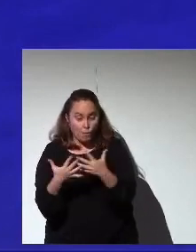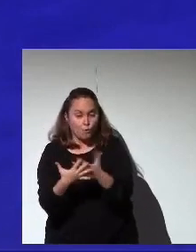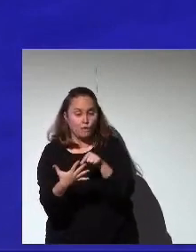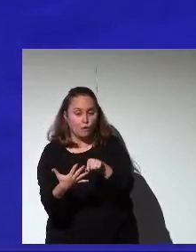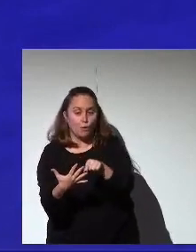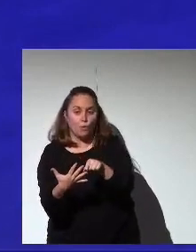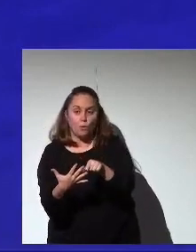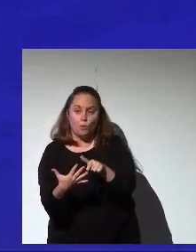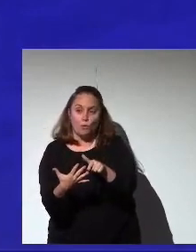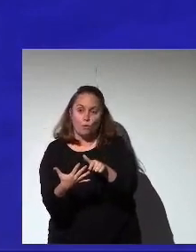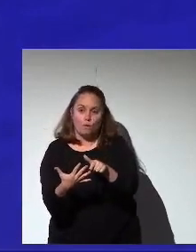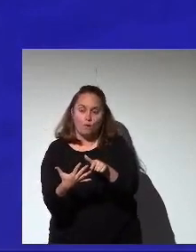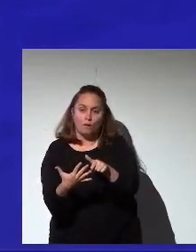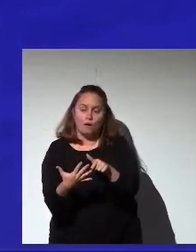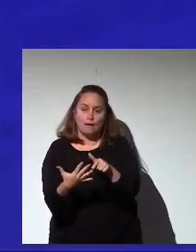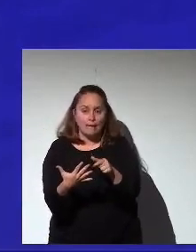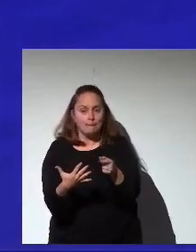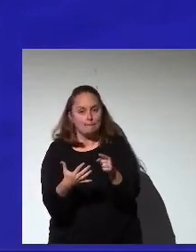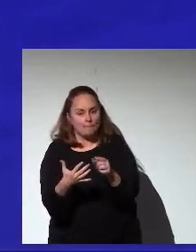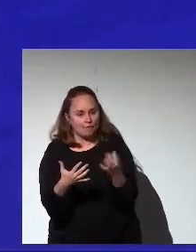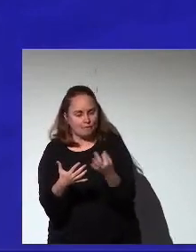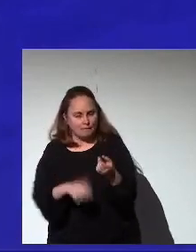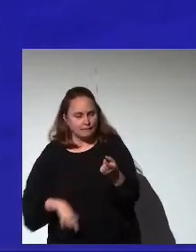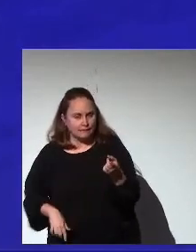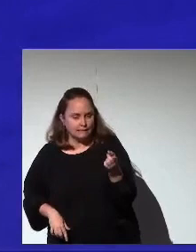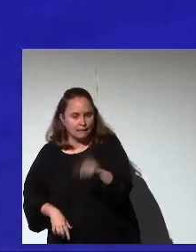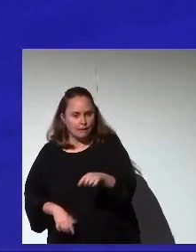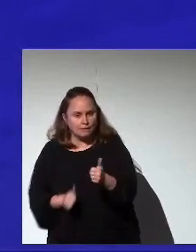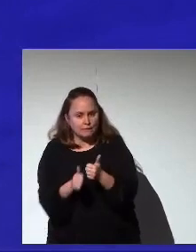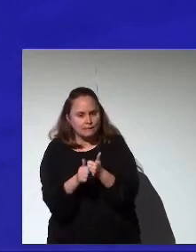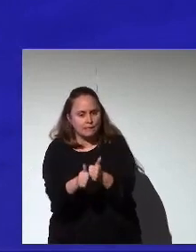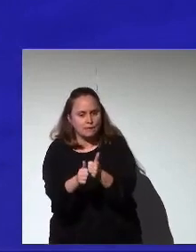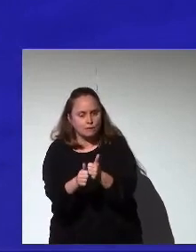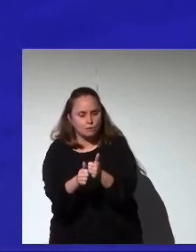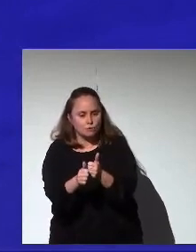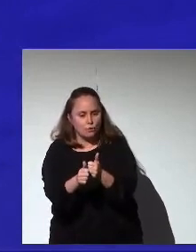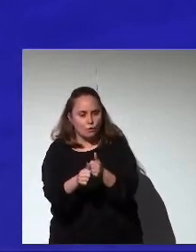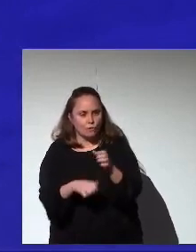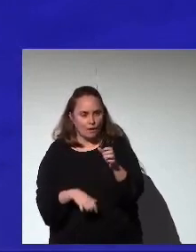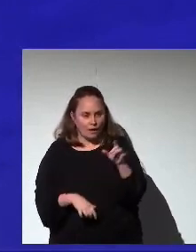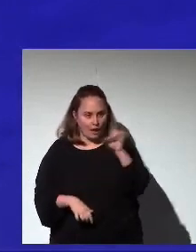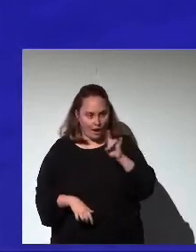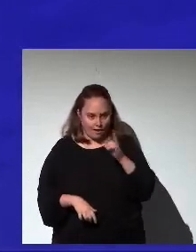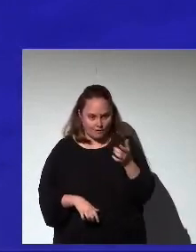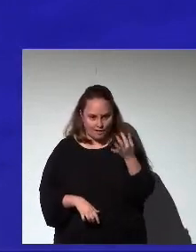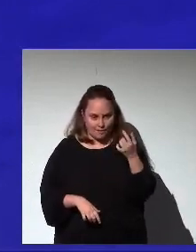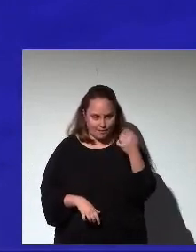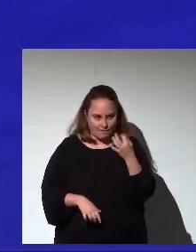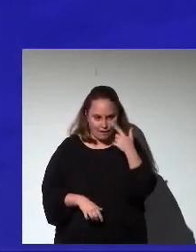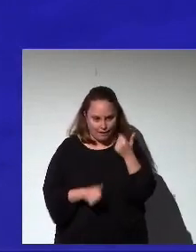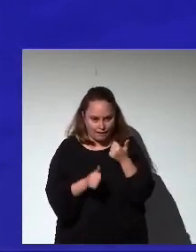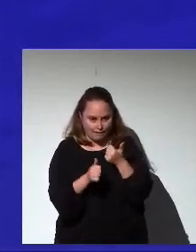no requiere, a su vez, un seguimiento por parte de la comunidad autónoma. O sea, todas las